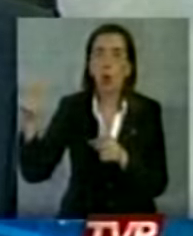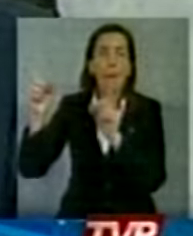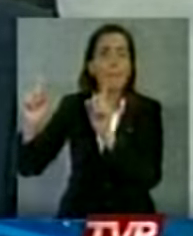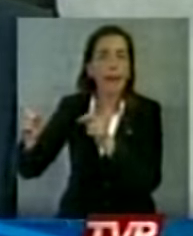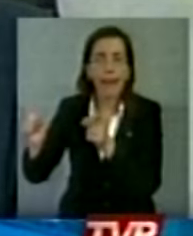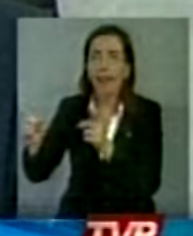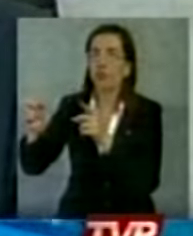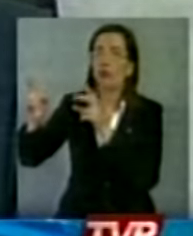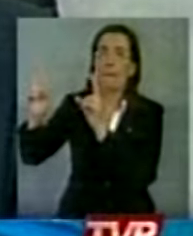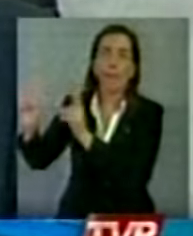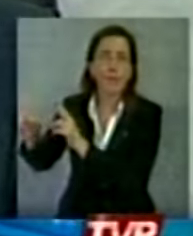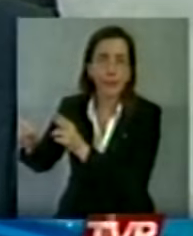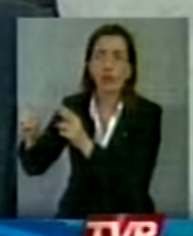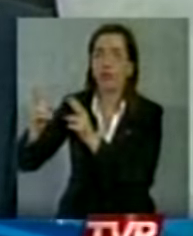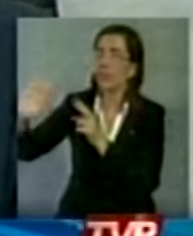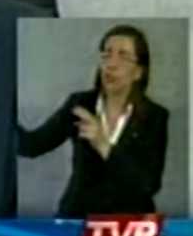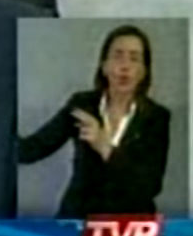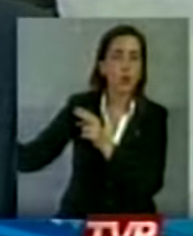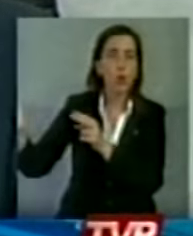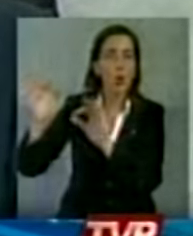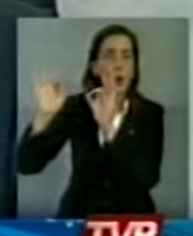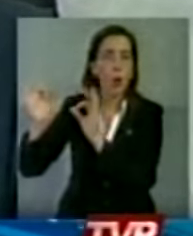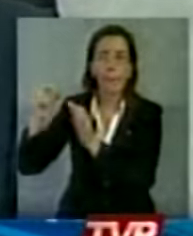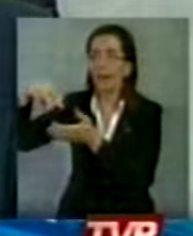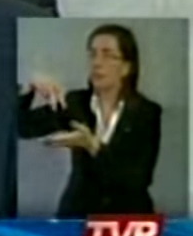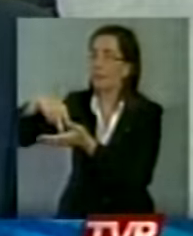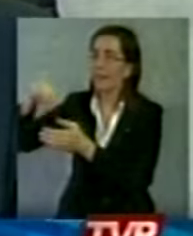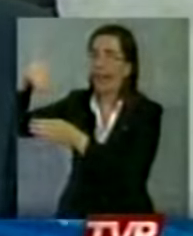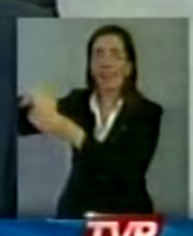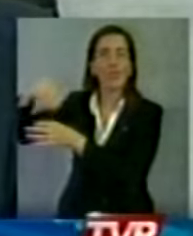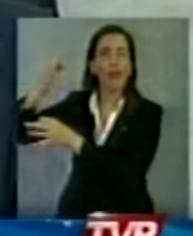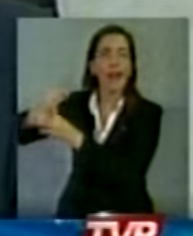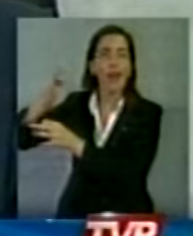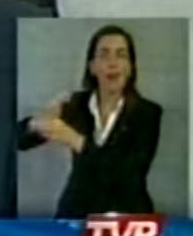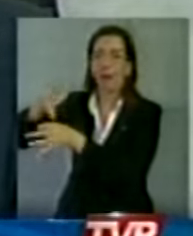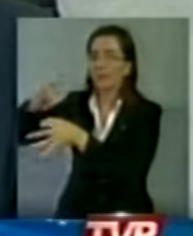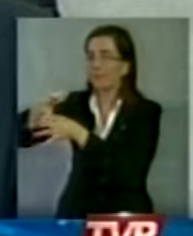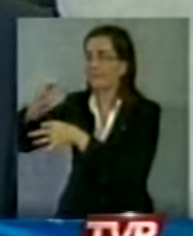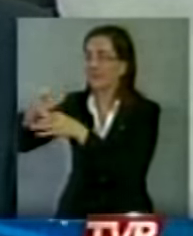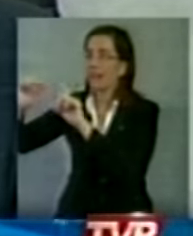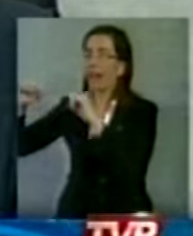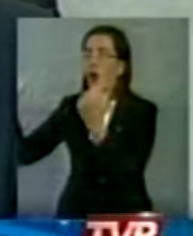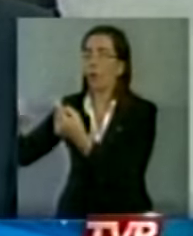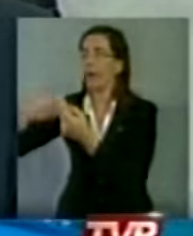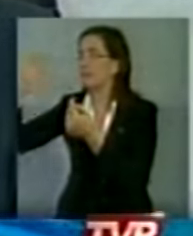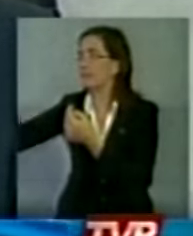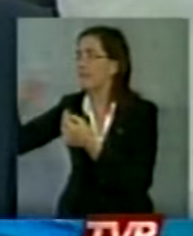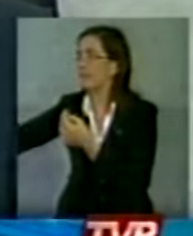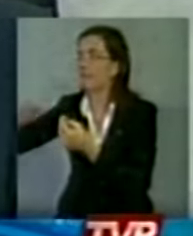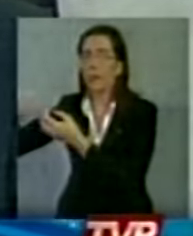maestros, profesores de nuestras provincias están en sus aulas, frente a sus